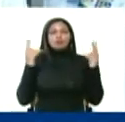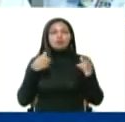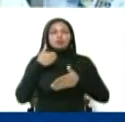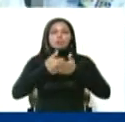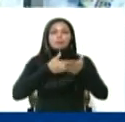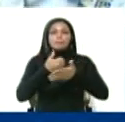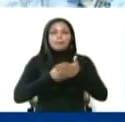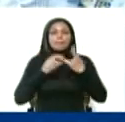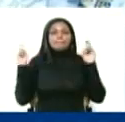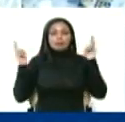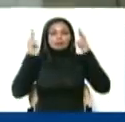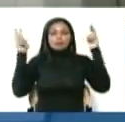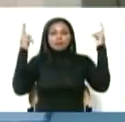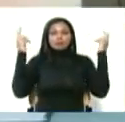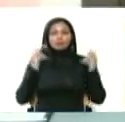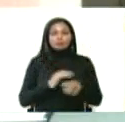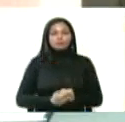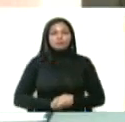constancia. Venceremos.